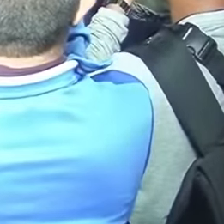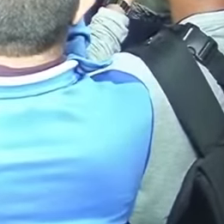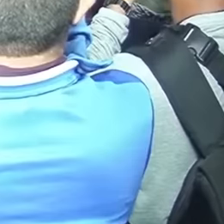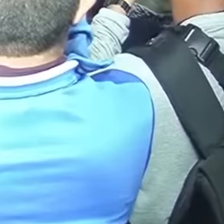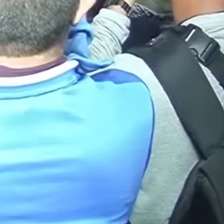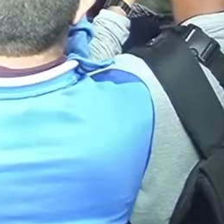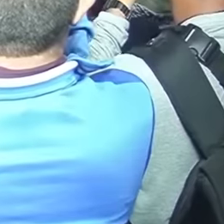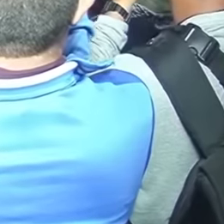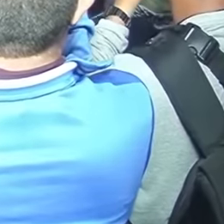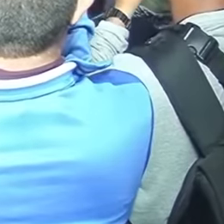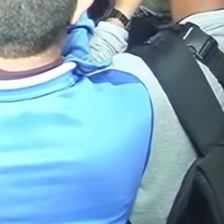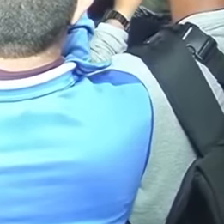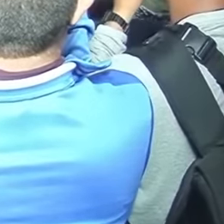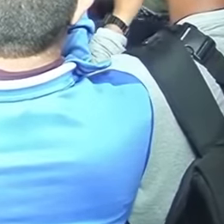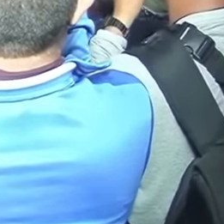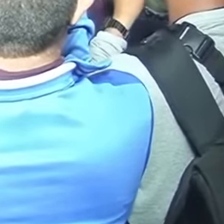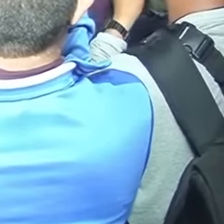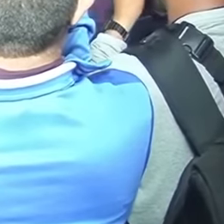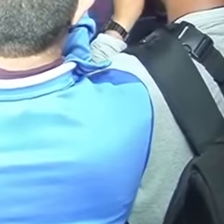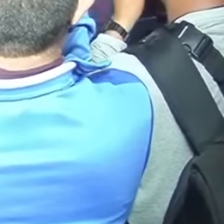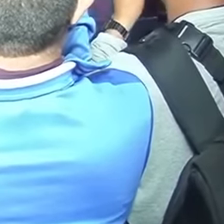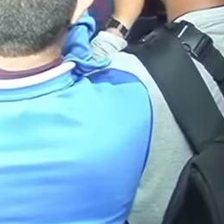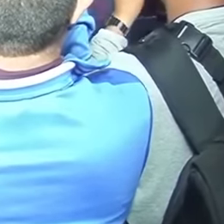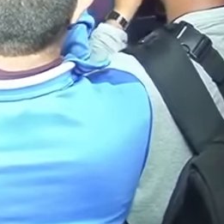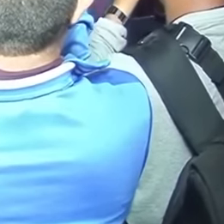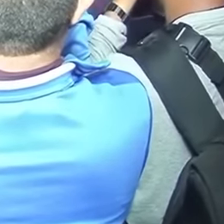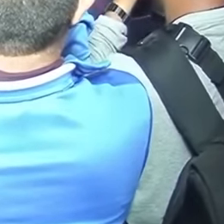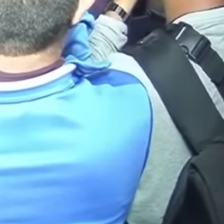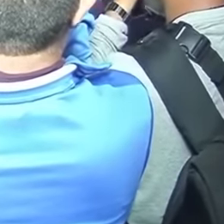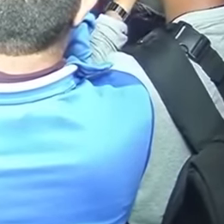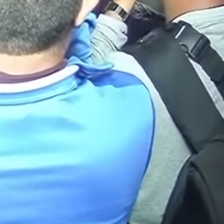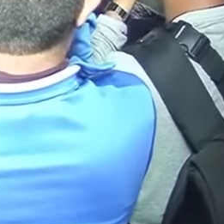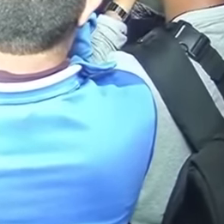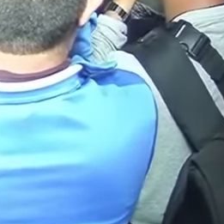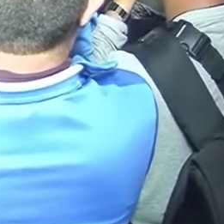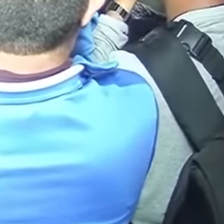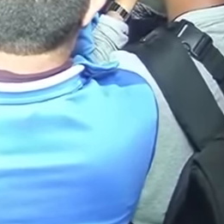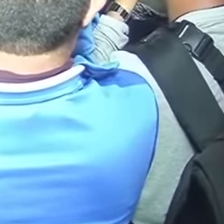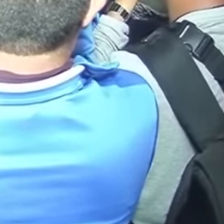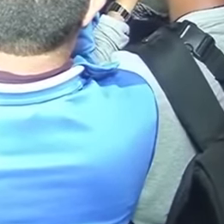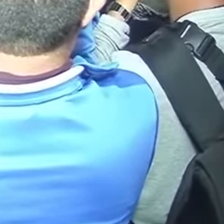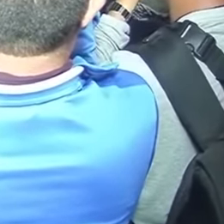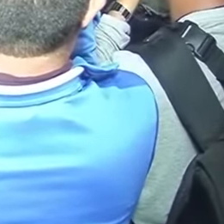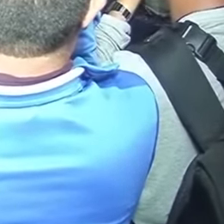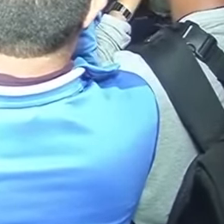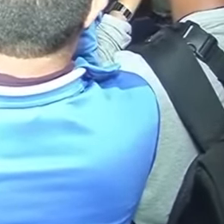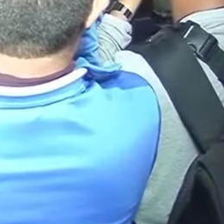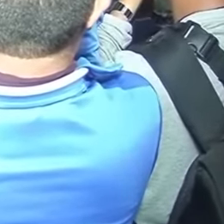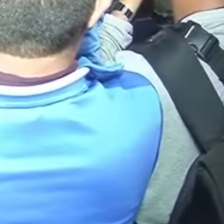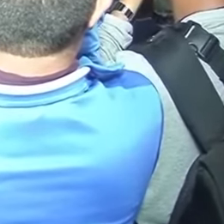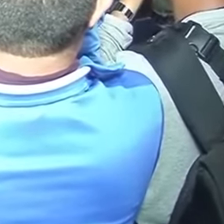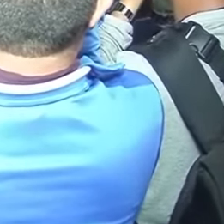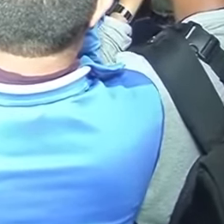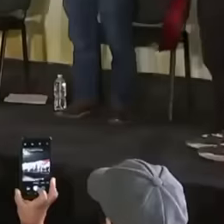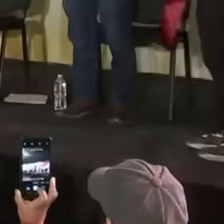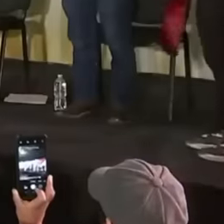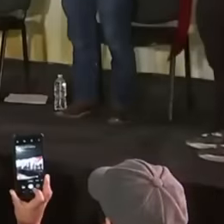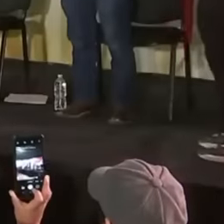Unidos Mexicanos, licenciado Andrés Manuel López Obrador, e integrantes del Presidium.